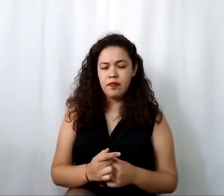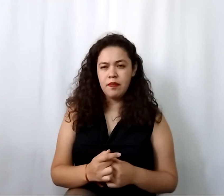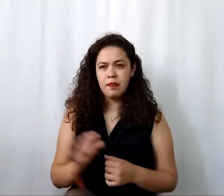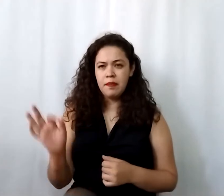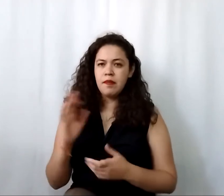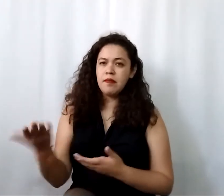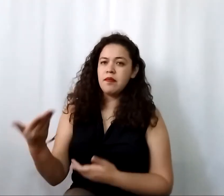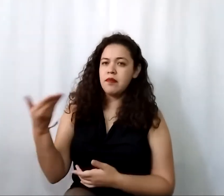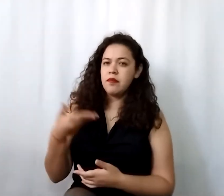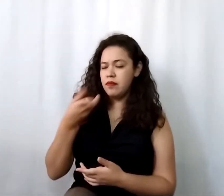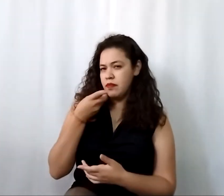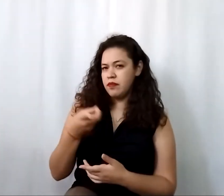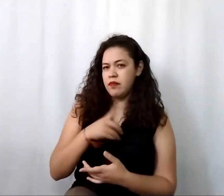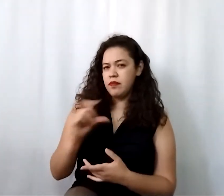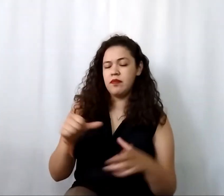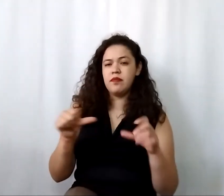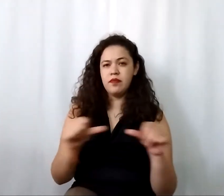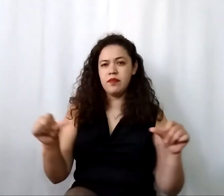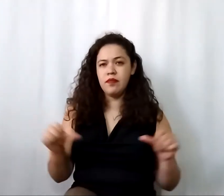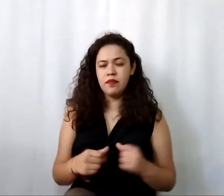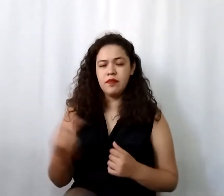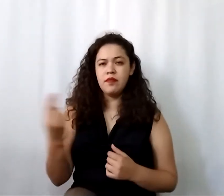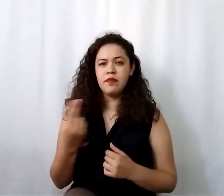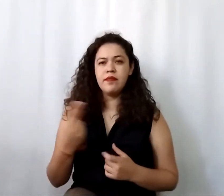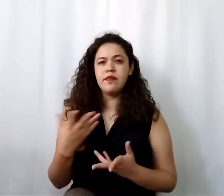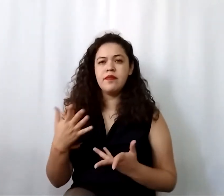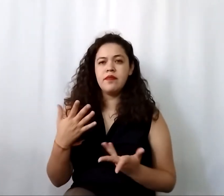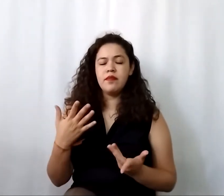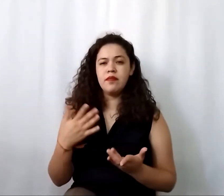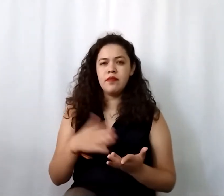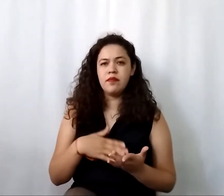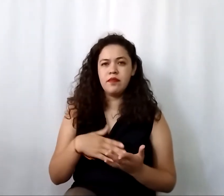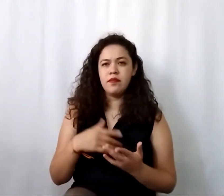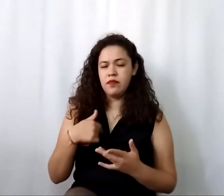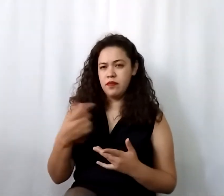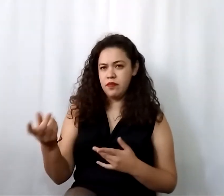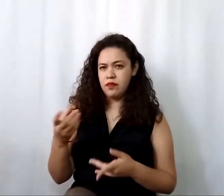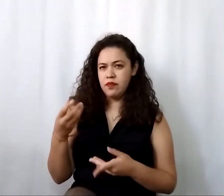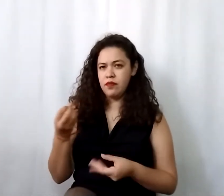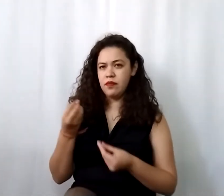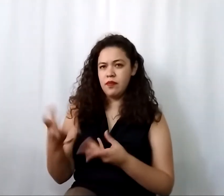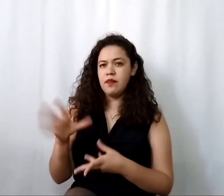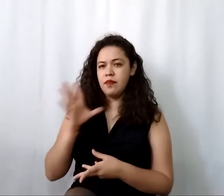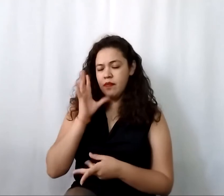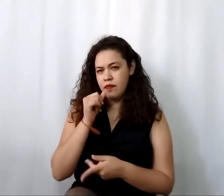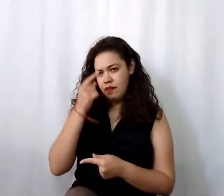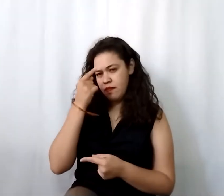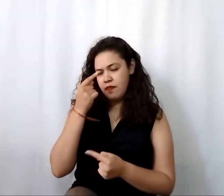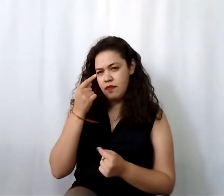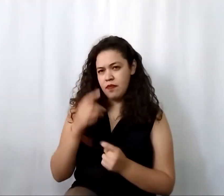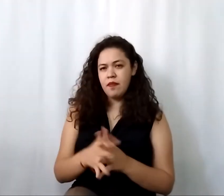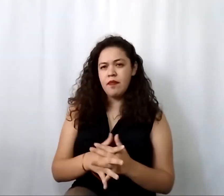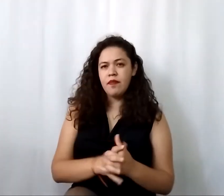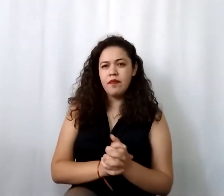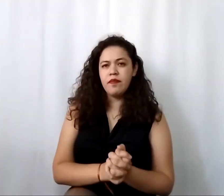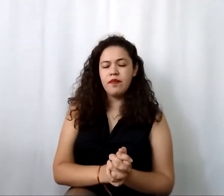área necesita de momento personal y yo tengo posibilidad de brindar apoyo porque no hay mucha